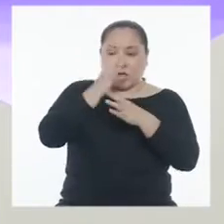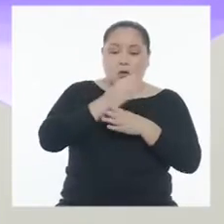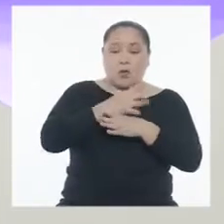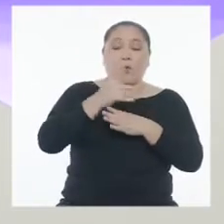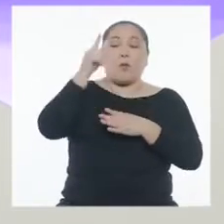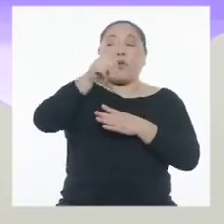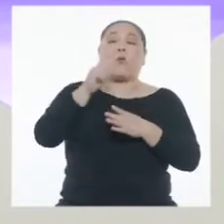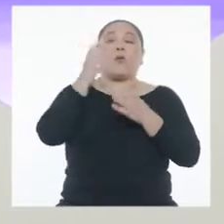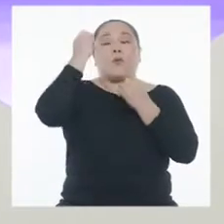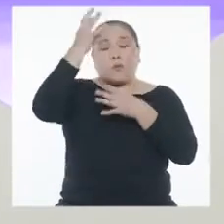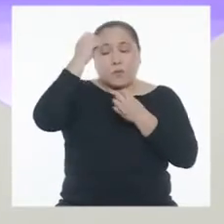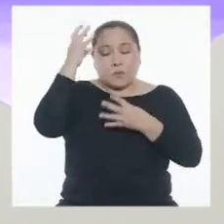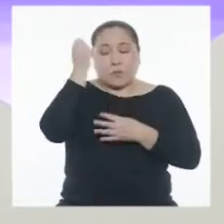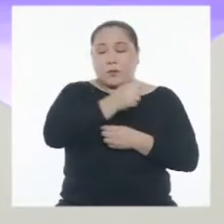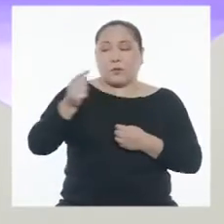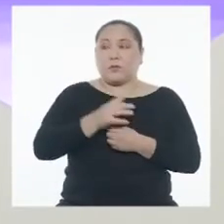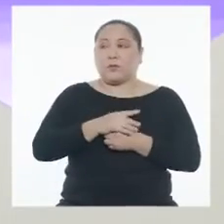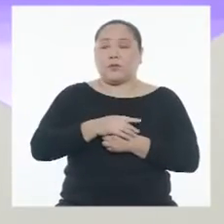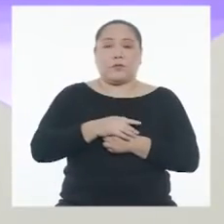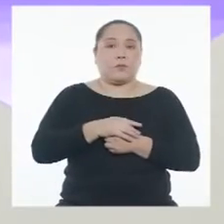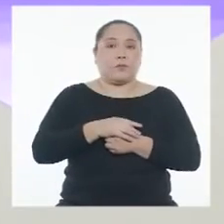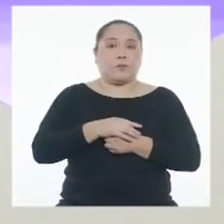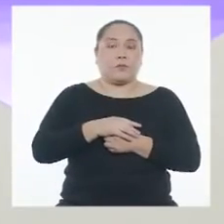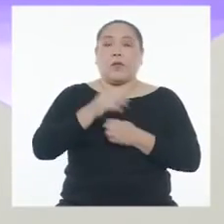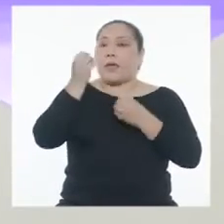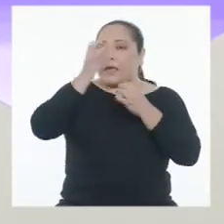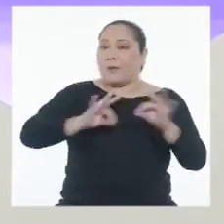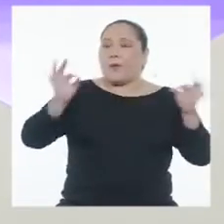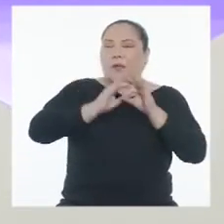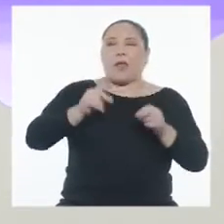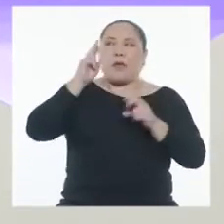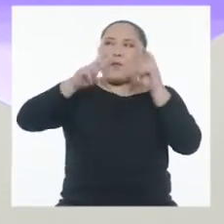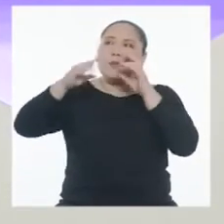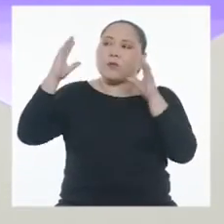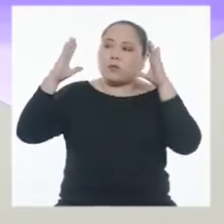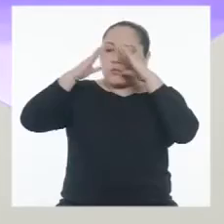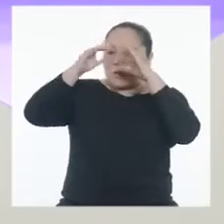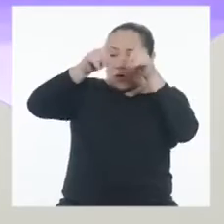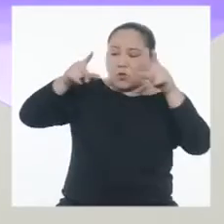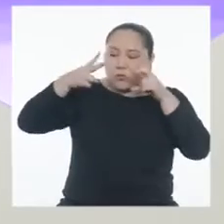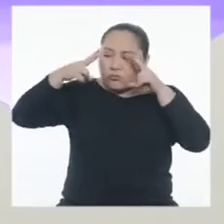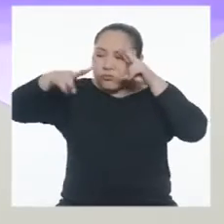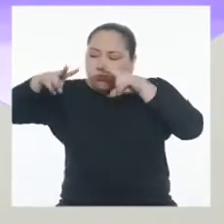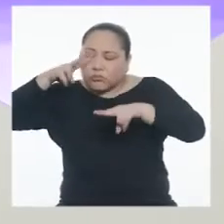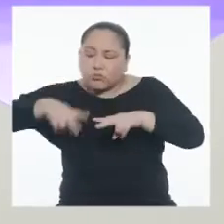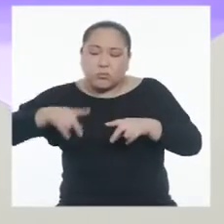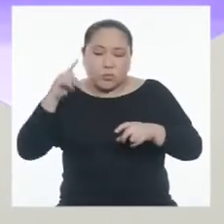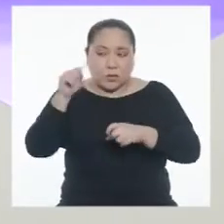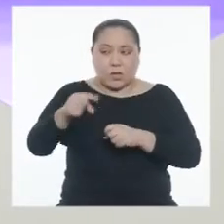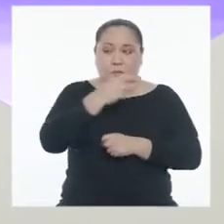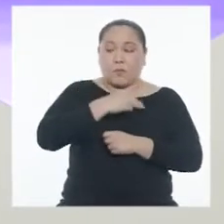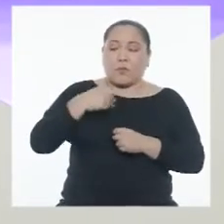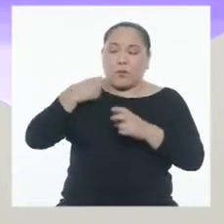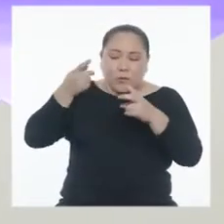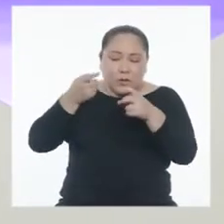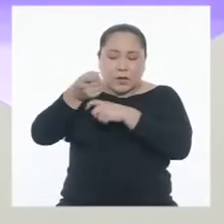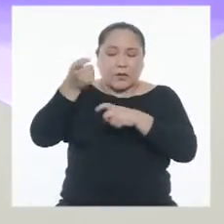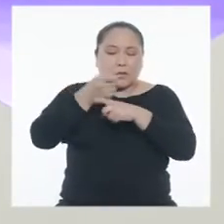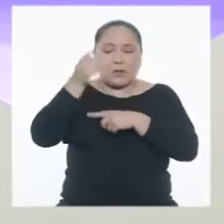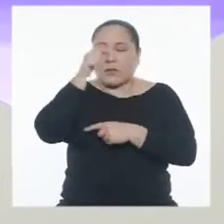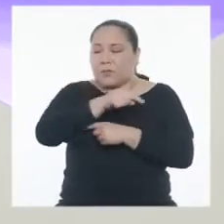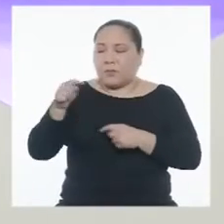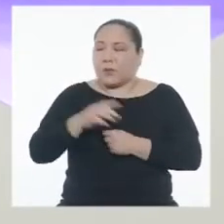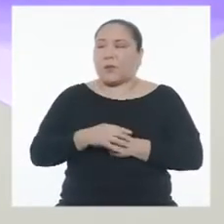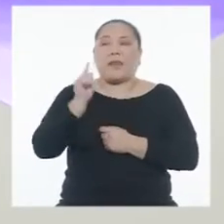dato importante, pues según el Observatorio Nacional de la Violencia contra las Mujeres y los integrantes del grupo familiar, las causas